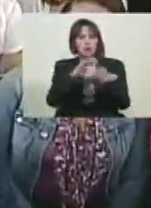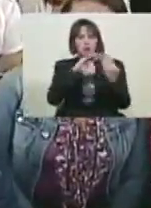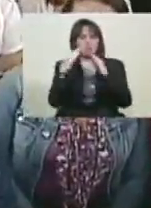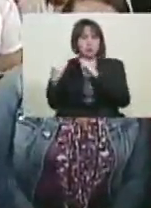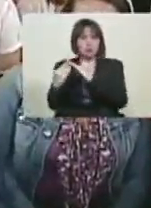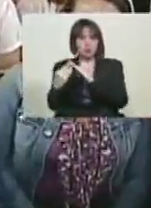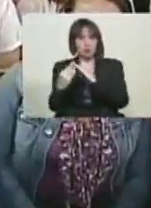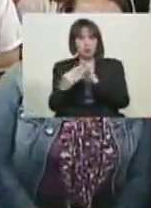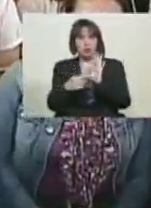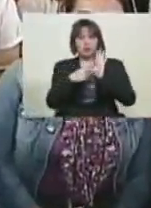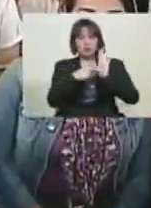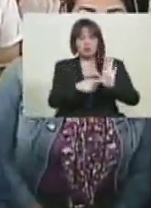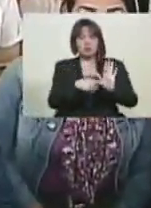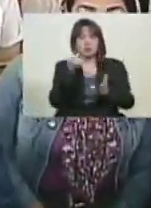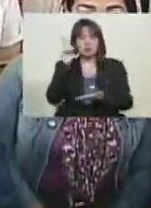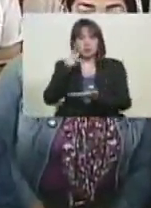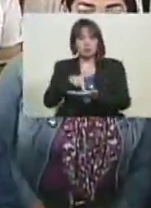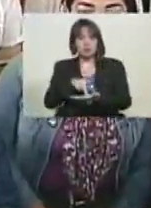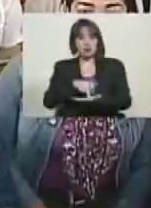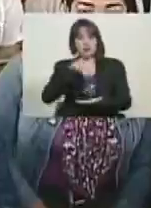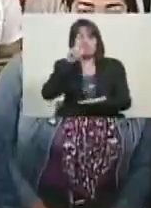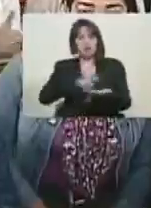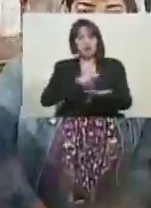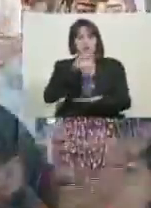representantes del Seguro Social, además de su presidenta,